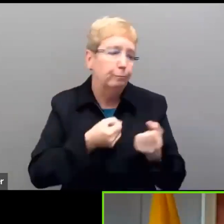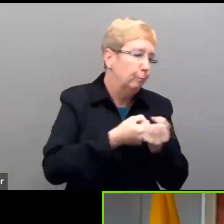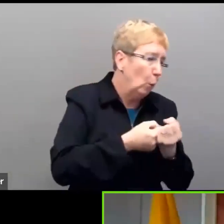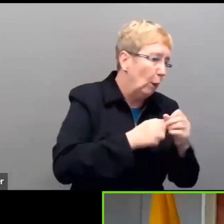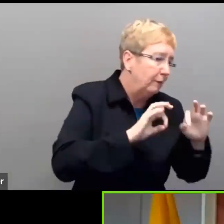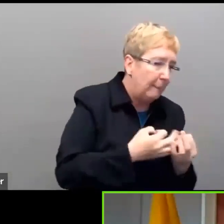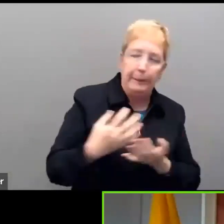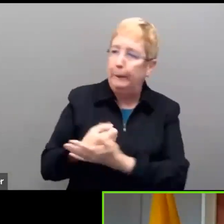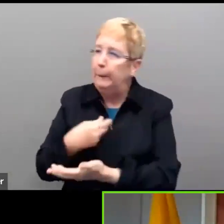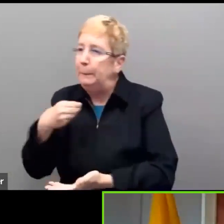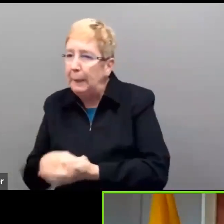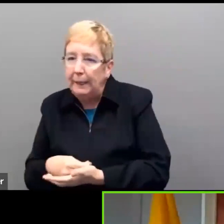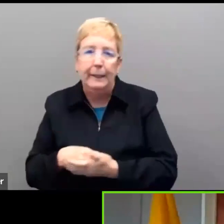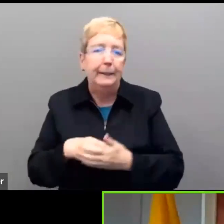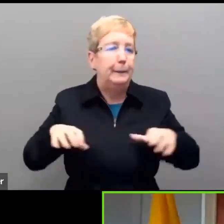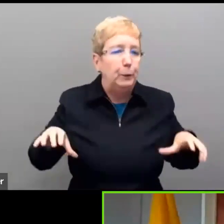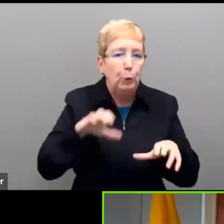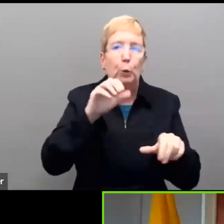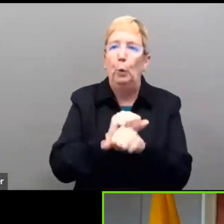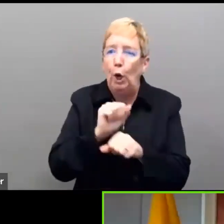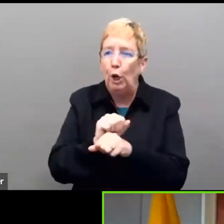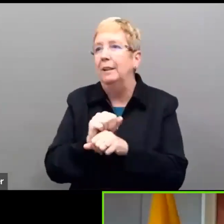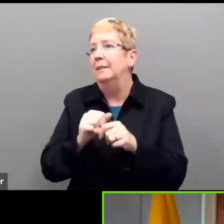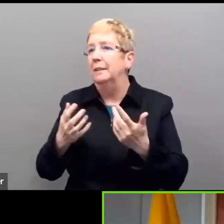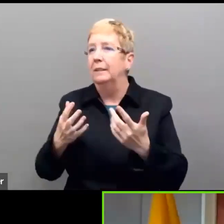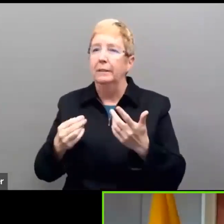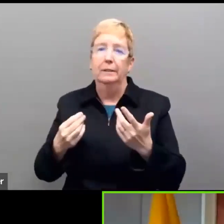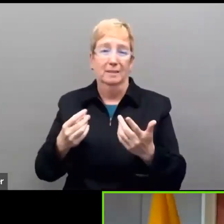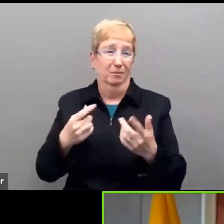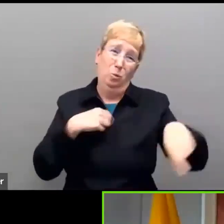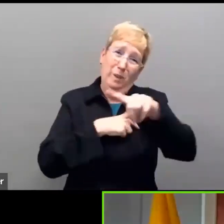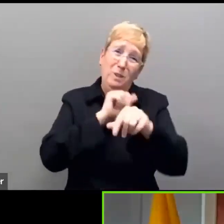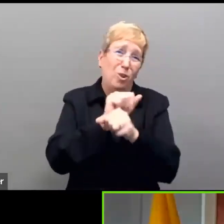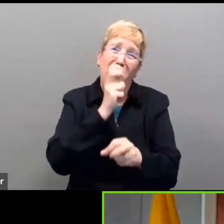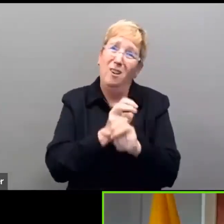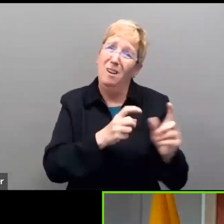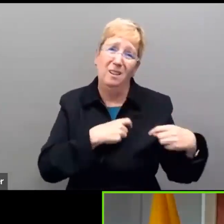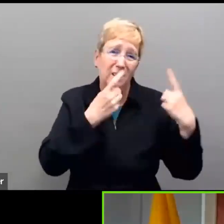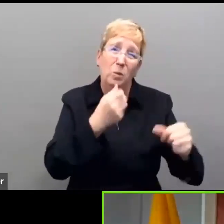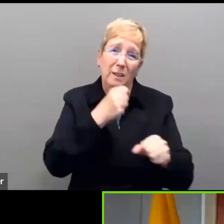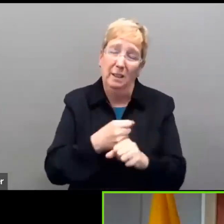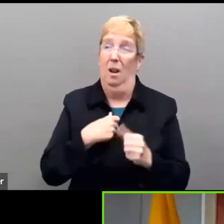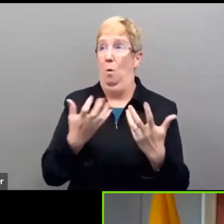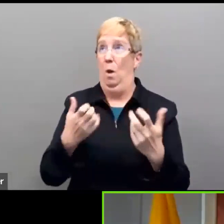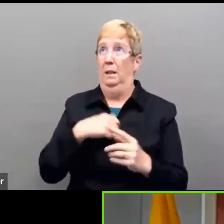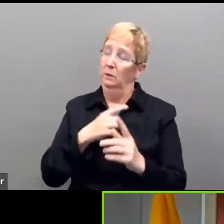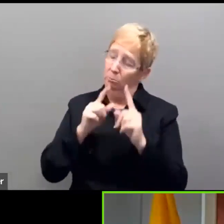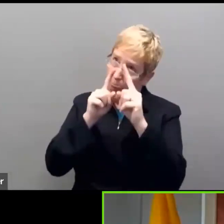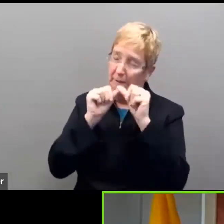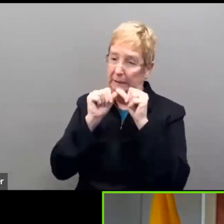las cubrebocas y las vacunas, este tipo de cosas, esperamos que hagan lo suficiente. Espero que fuera suficiente para erradicar COVID,